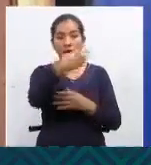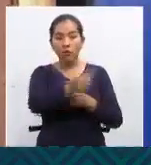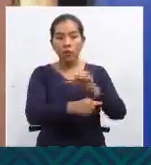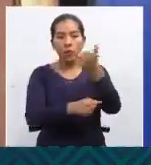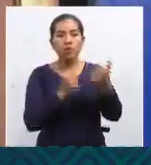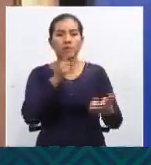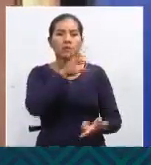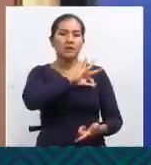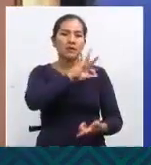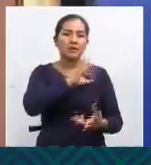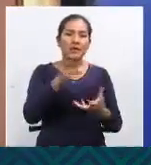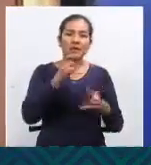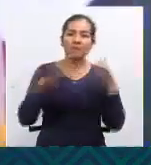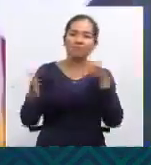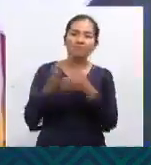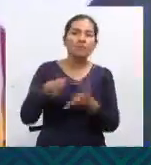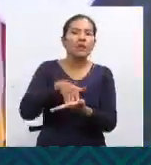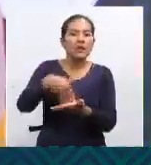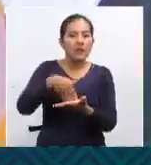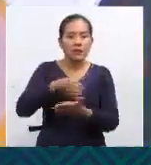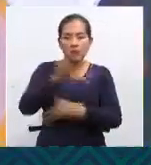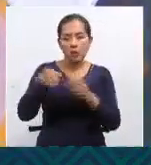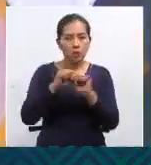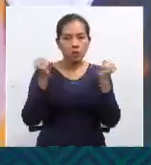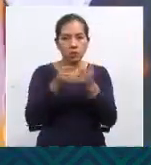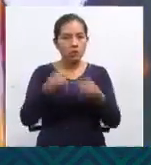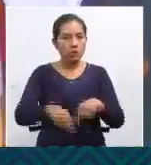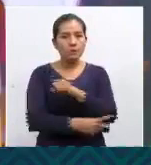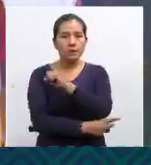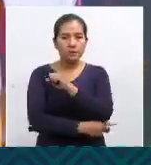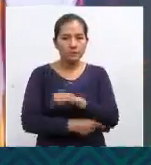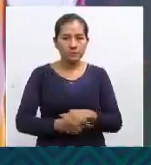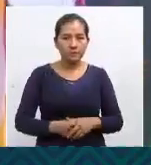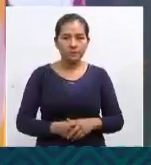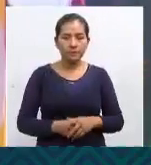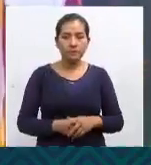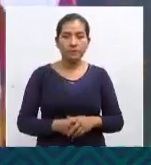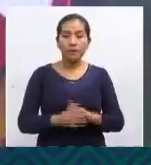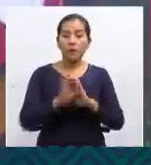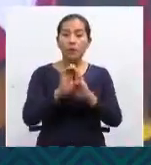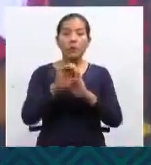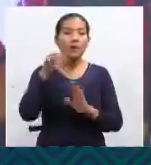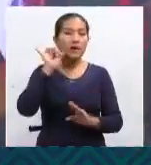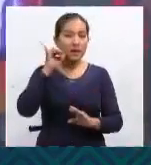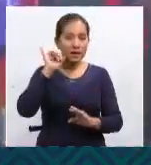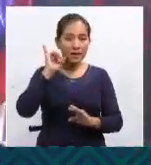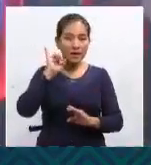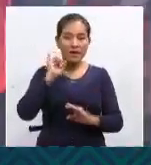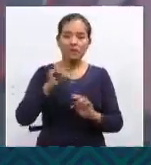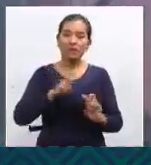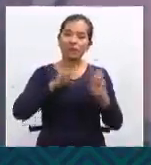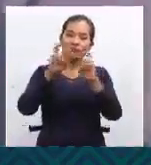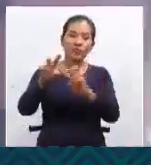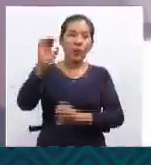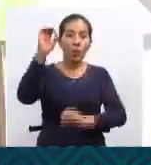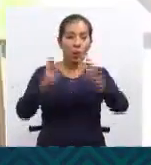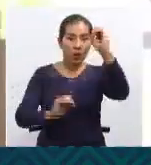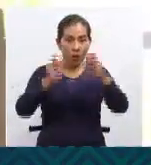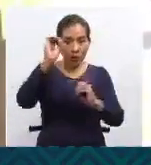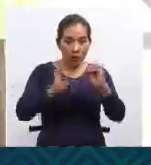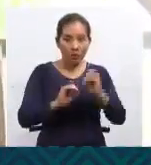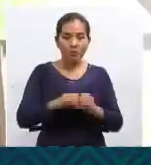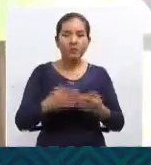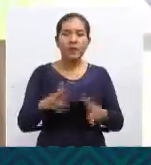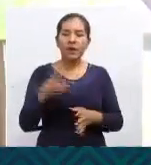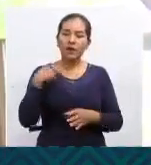dividir y causar desestabilización social en el país. Ayer nomás, en el departamento de Oruro,